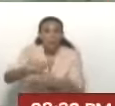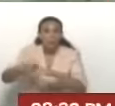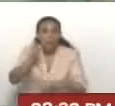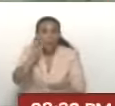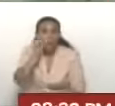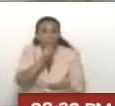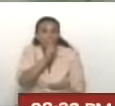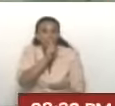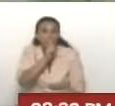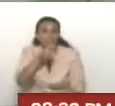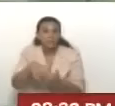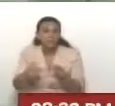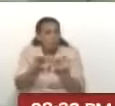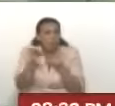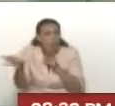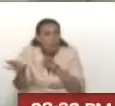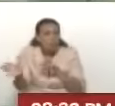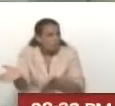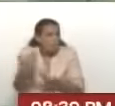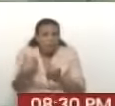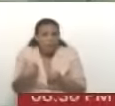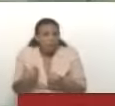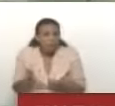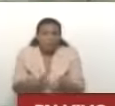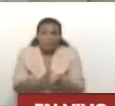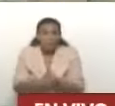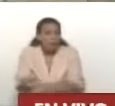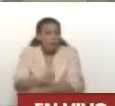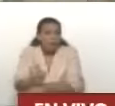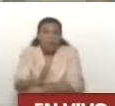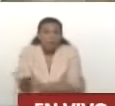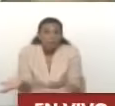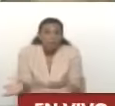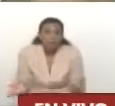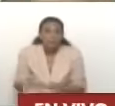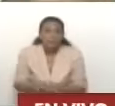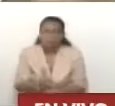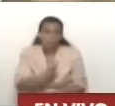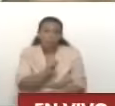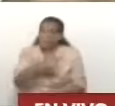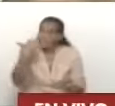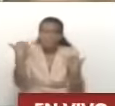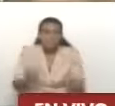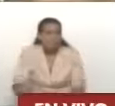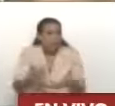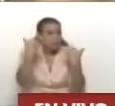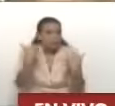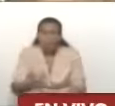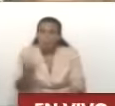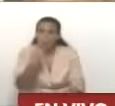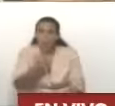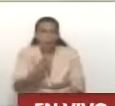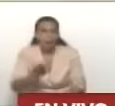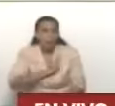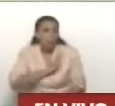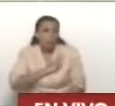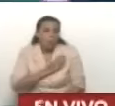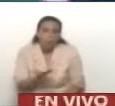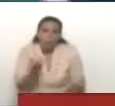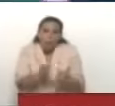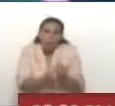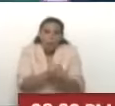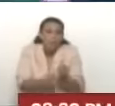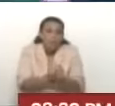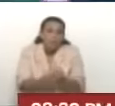Pero no estamos muy lejos y se lo vamos a traer lo más rápidamente posible. No, tiene que mandar en esto a buscar. No se